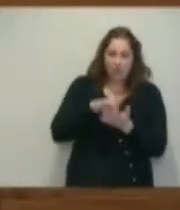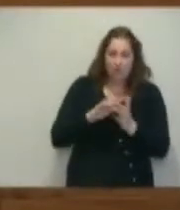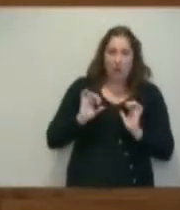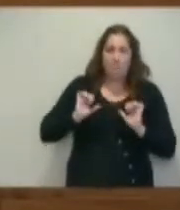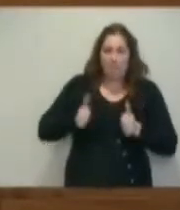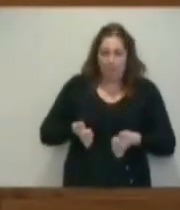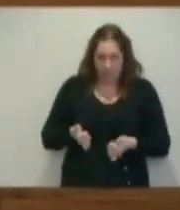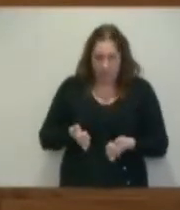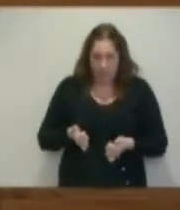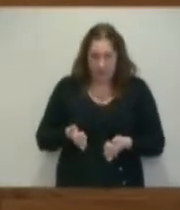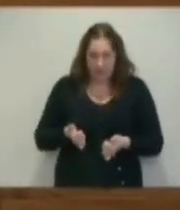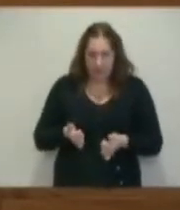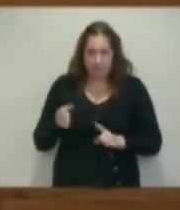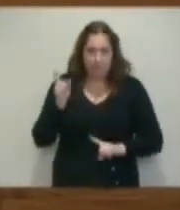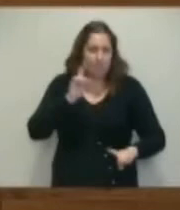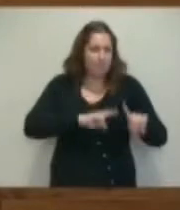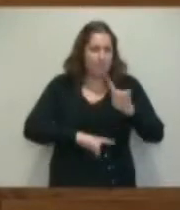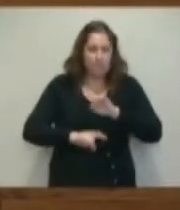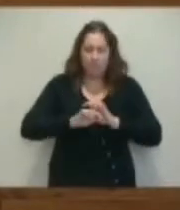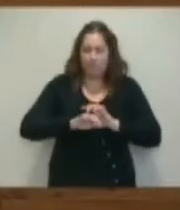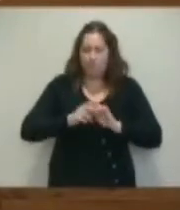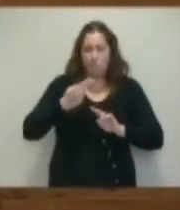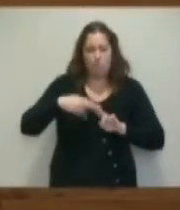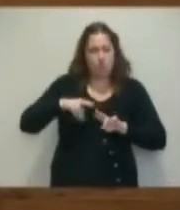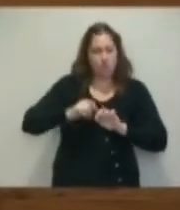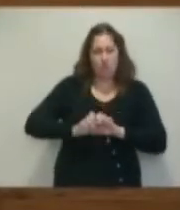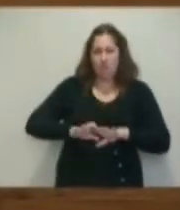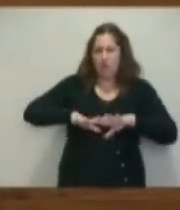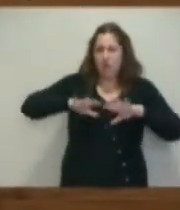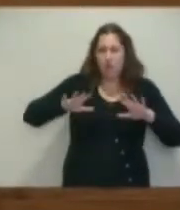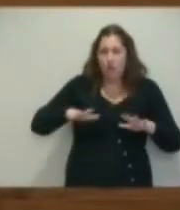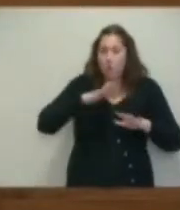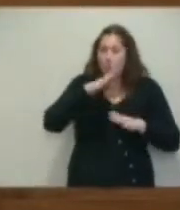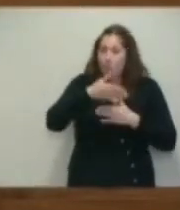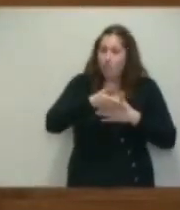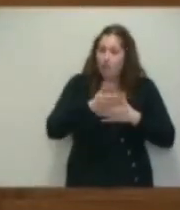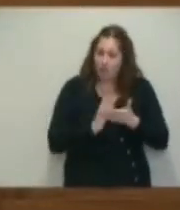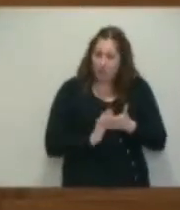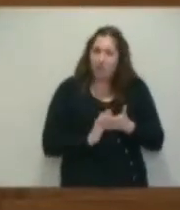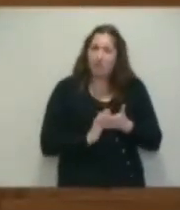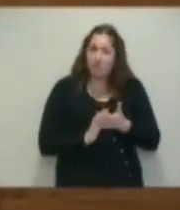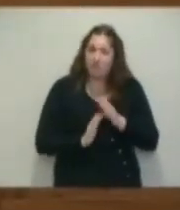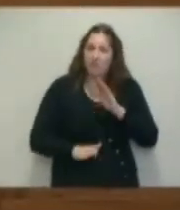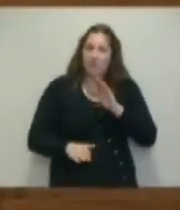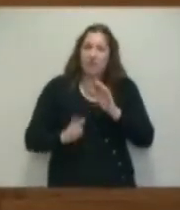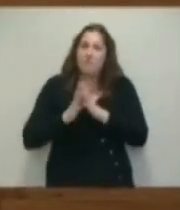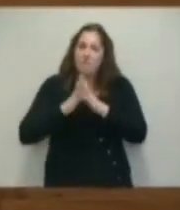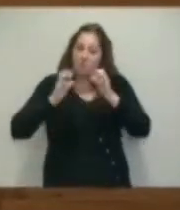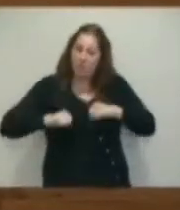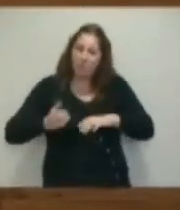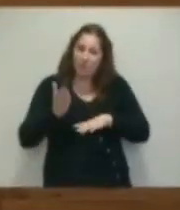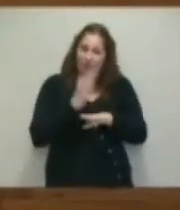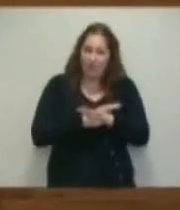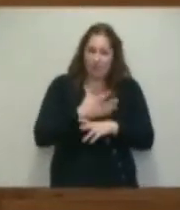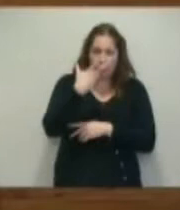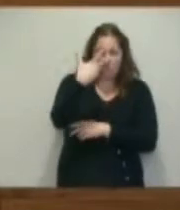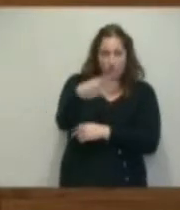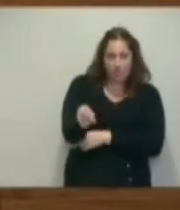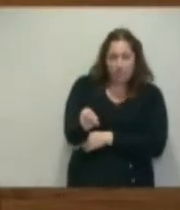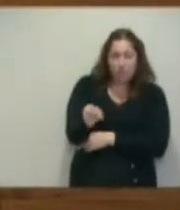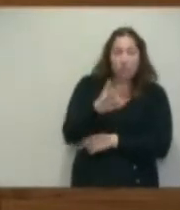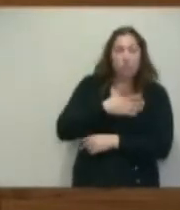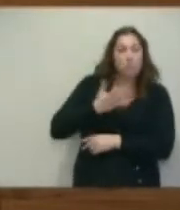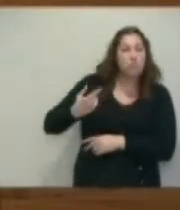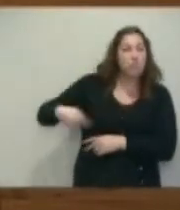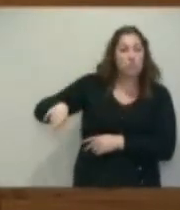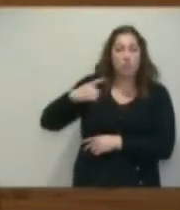problema claramente político al negarse una parte a cumplir lo que se había pactado. Y para nosotros, no sé si lo